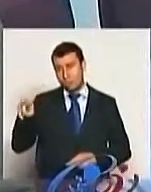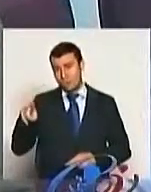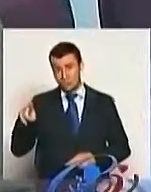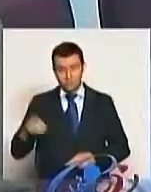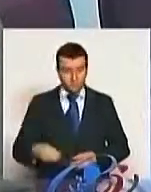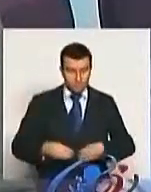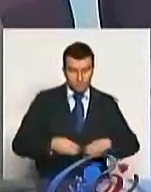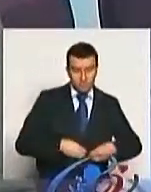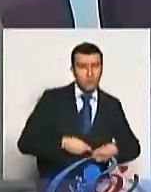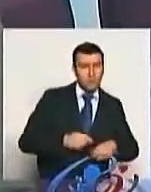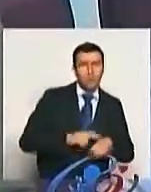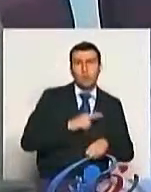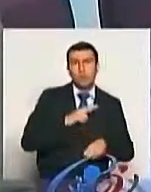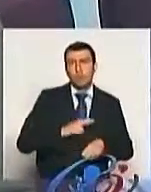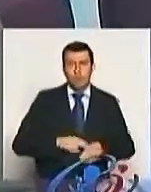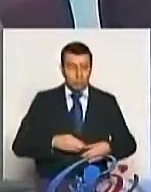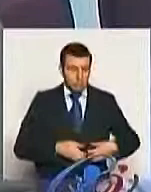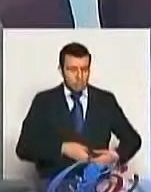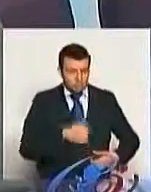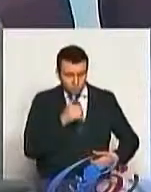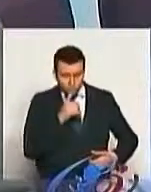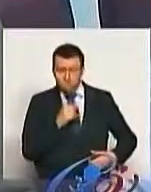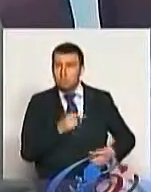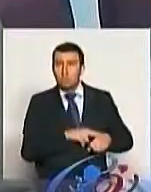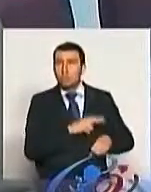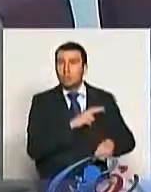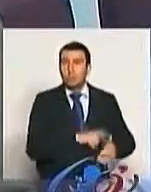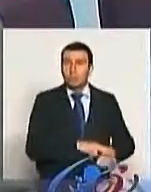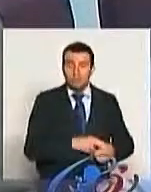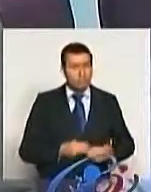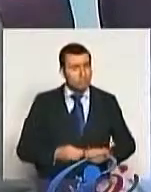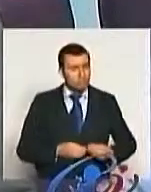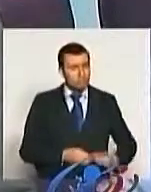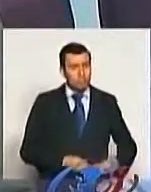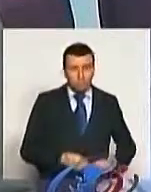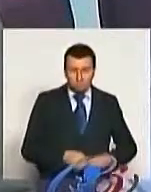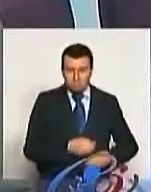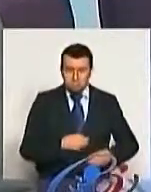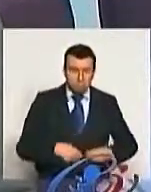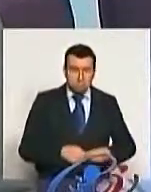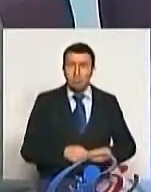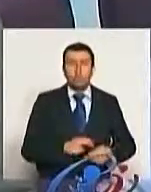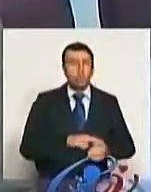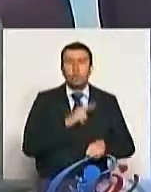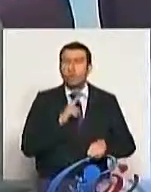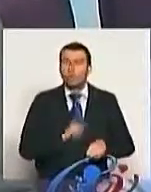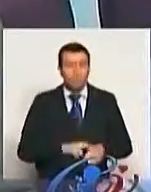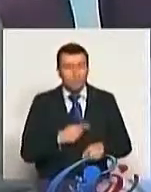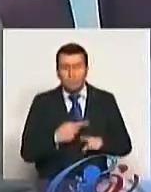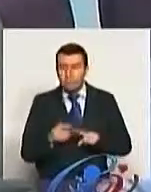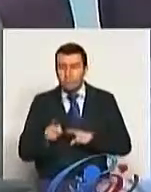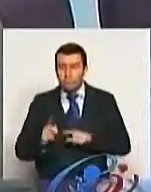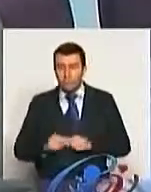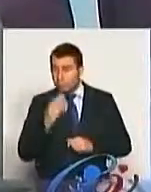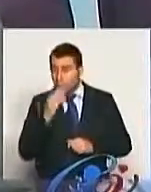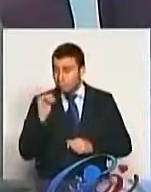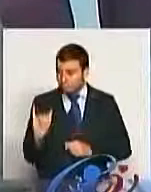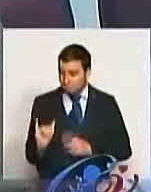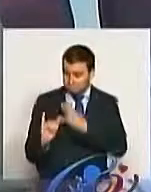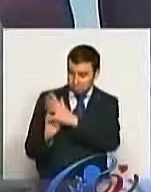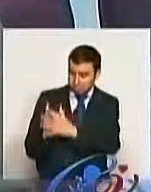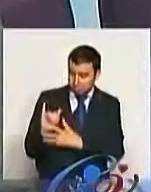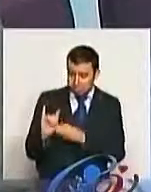salió normal, en la vejiga normal, diagnósticos redondos normales, todo normal. El útero, tamaño